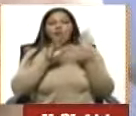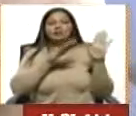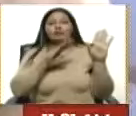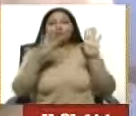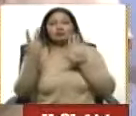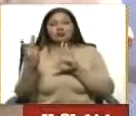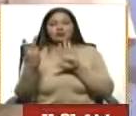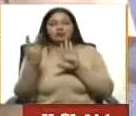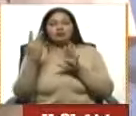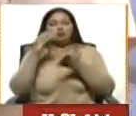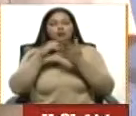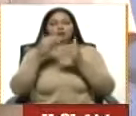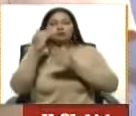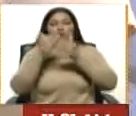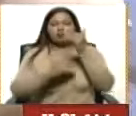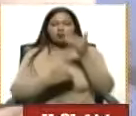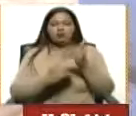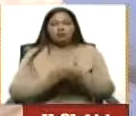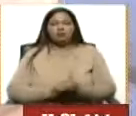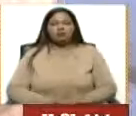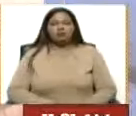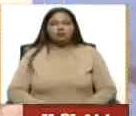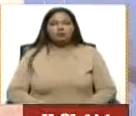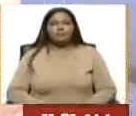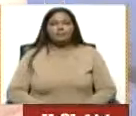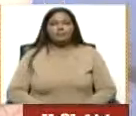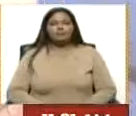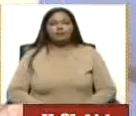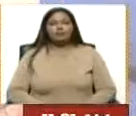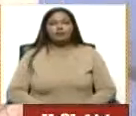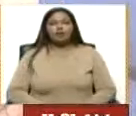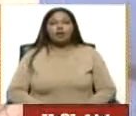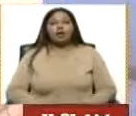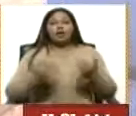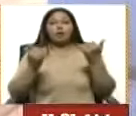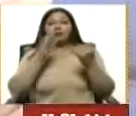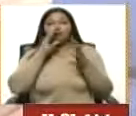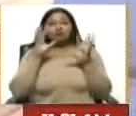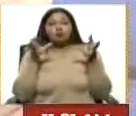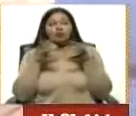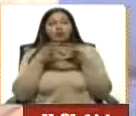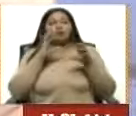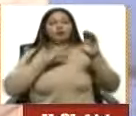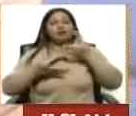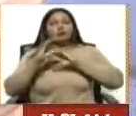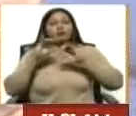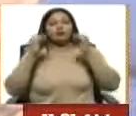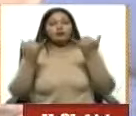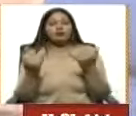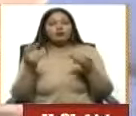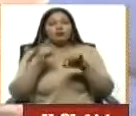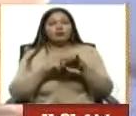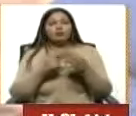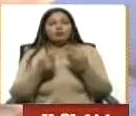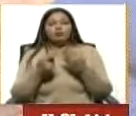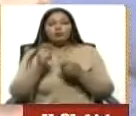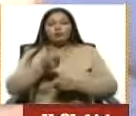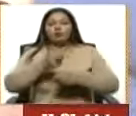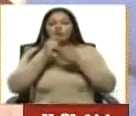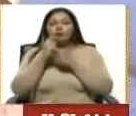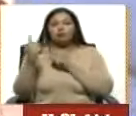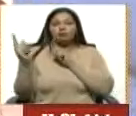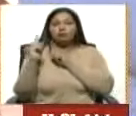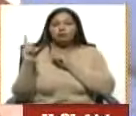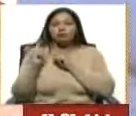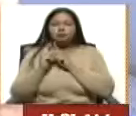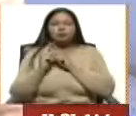y se posicionaba un contenido. Ahora, si usted no segmenta la comunicación en esta época y los pescadores le hablan a los pescadores,